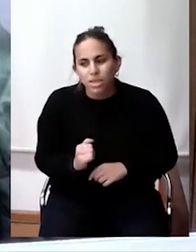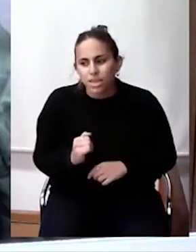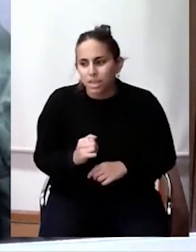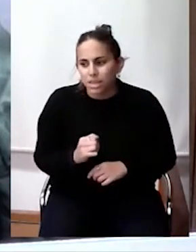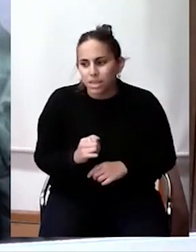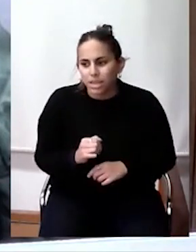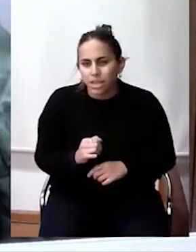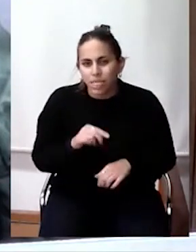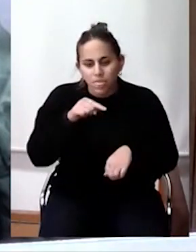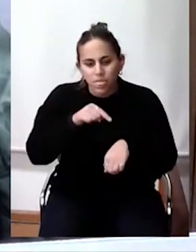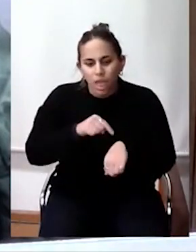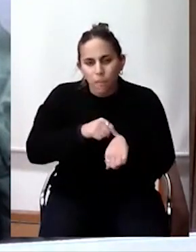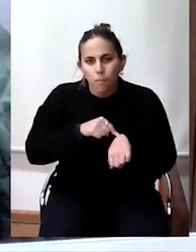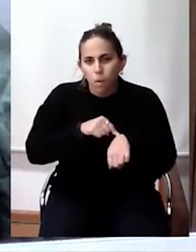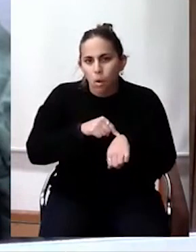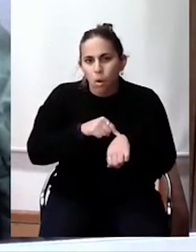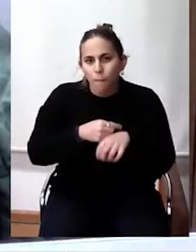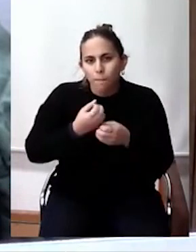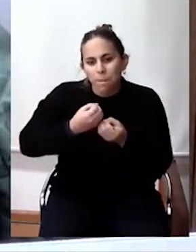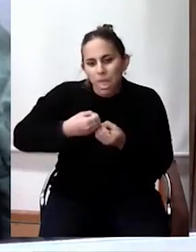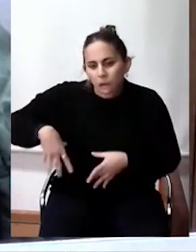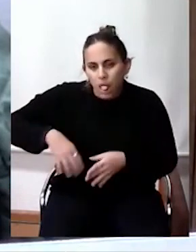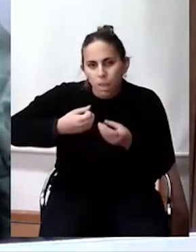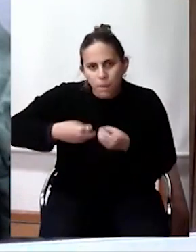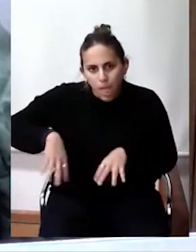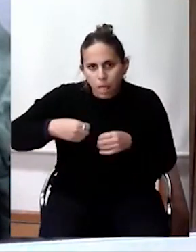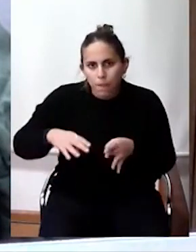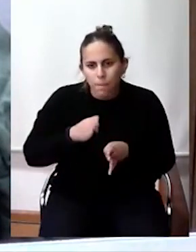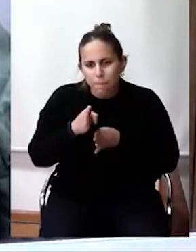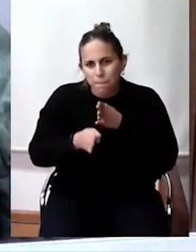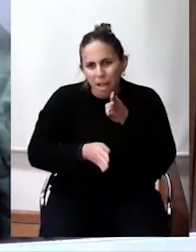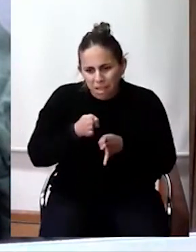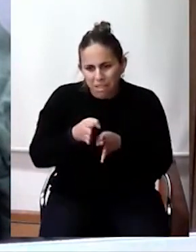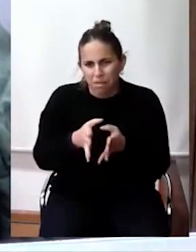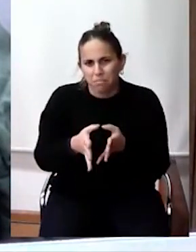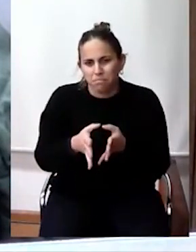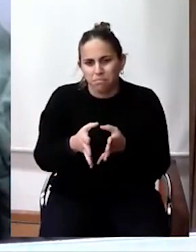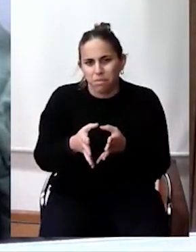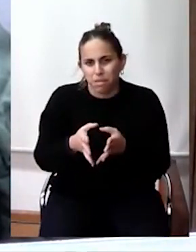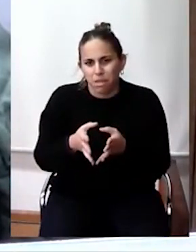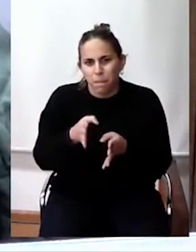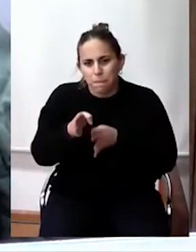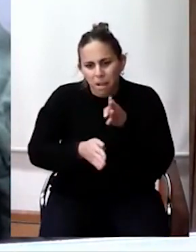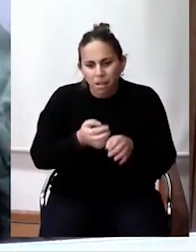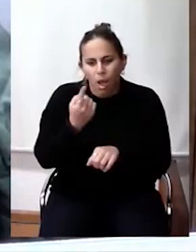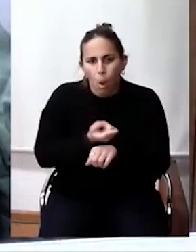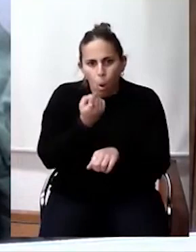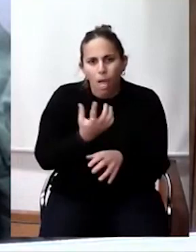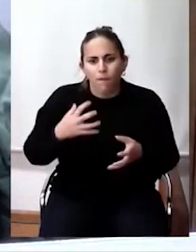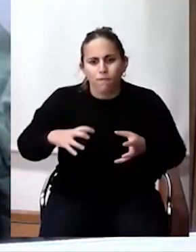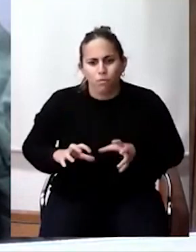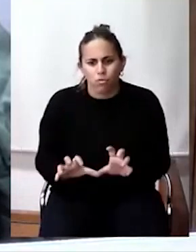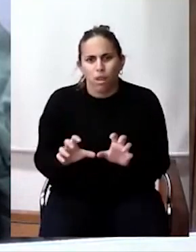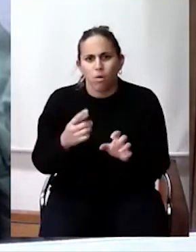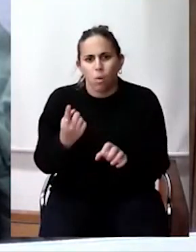el que tiempo que se pierde en maquinarias en horas de funcionario y en